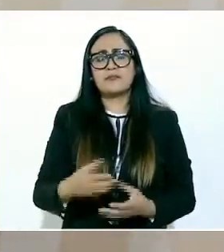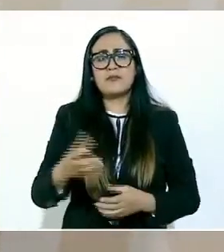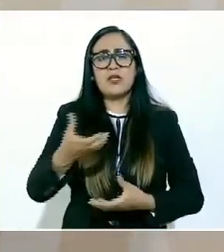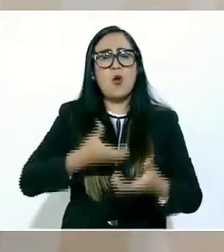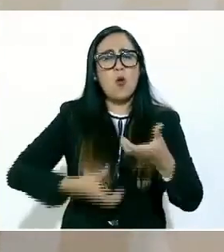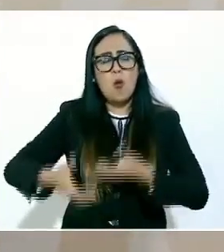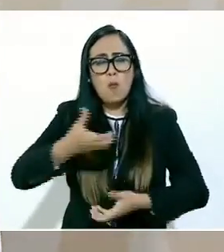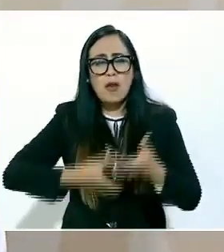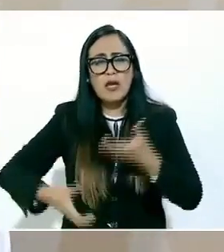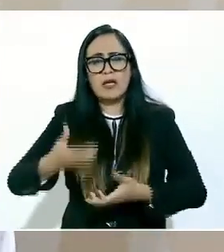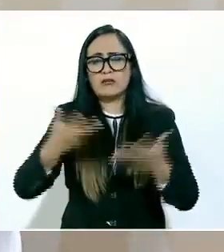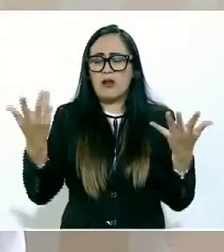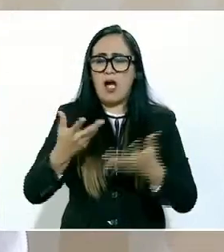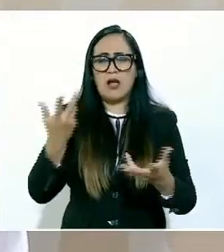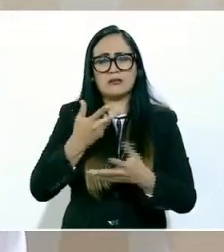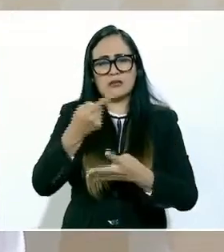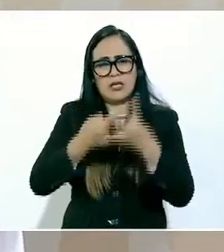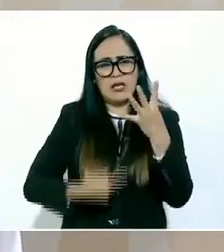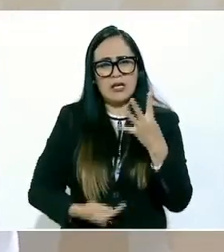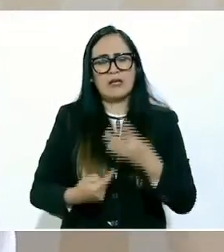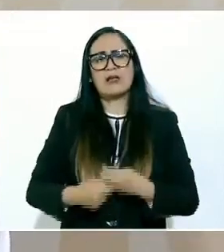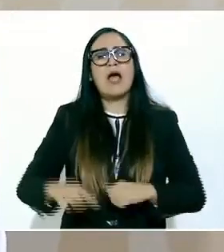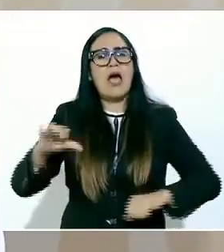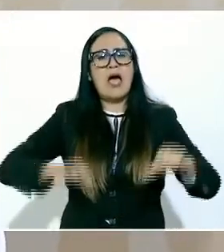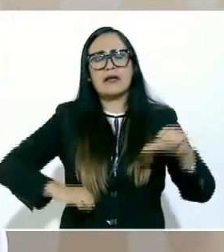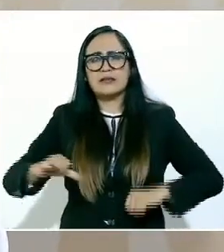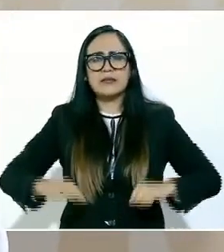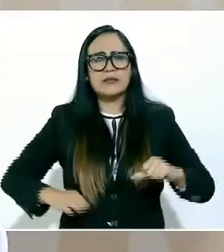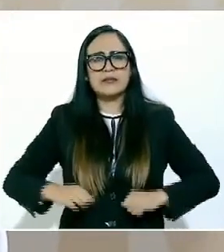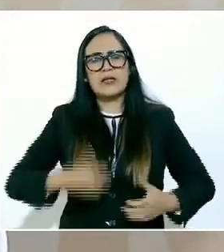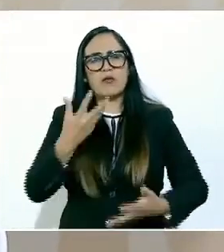comercio, las actividades productivas.